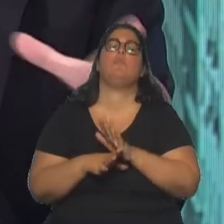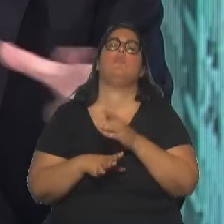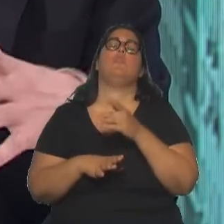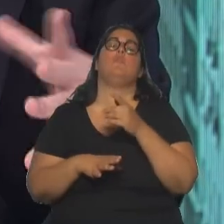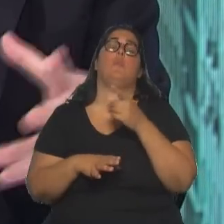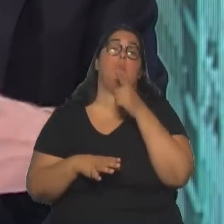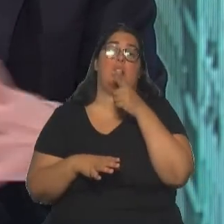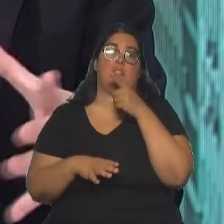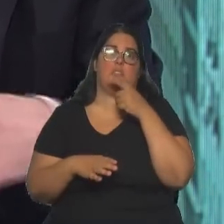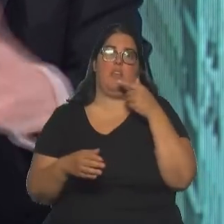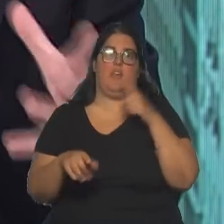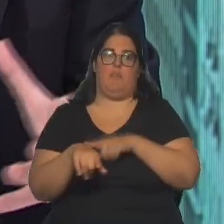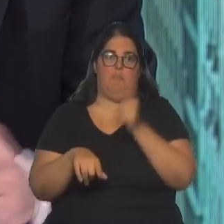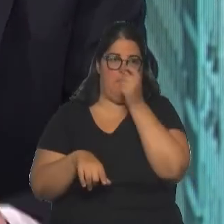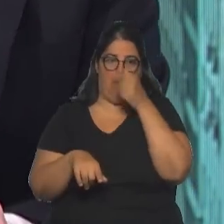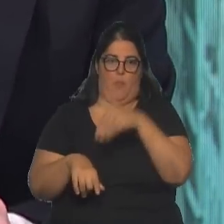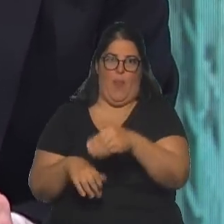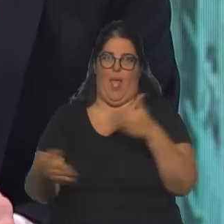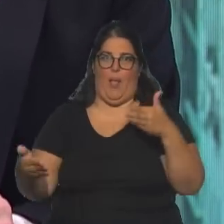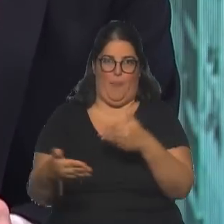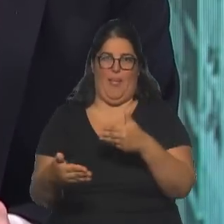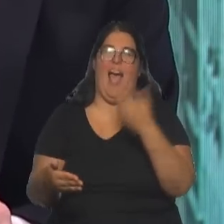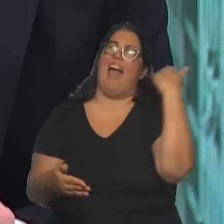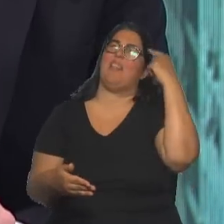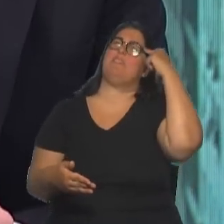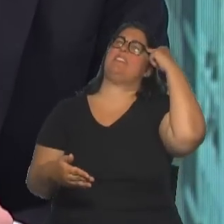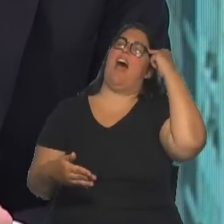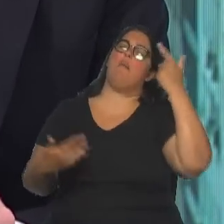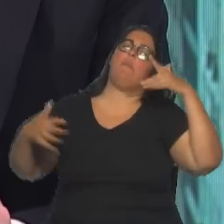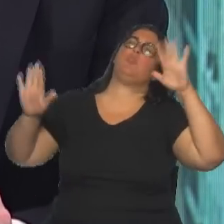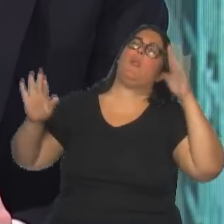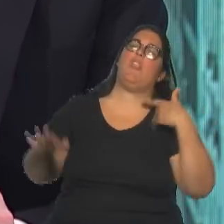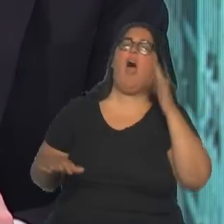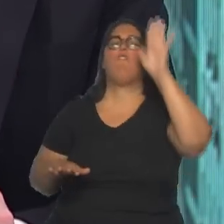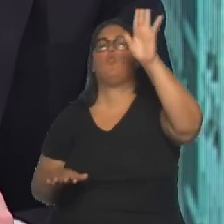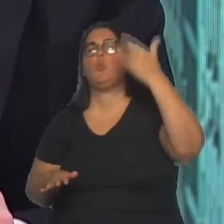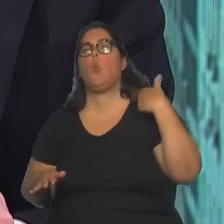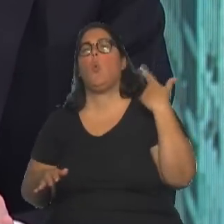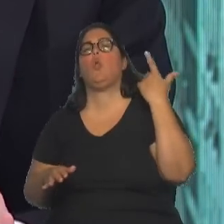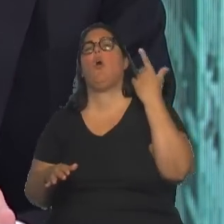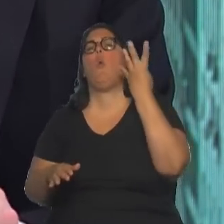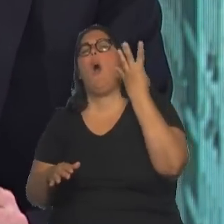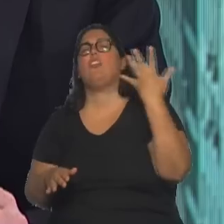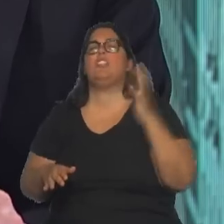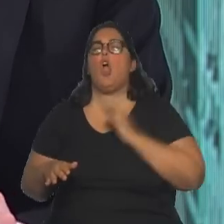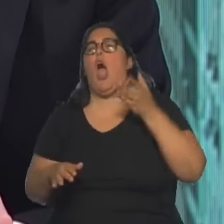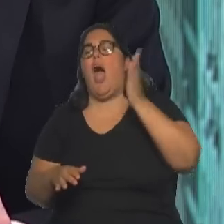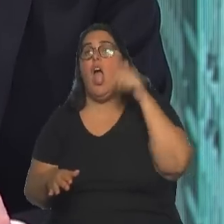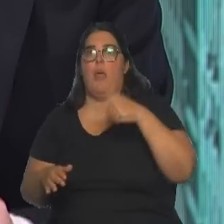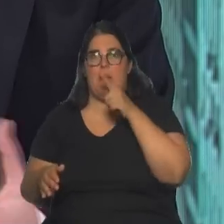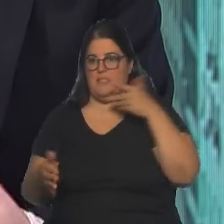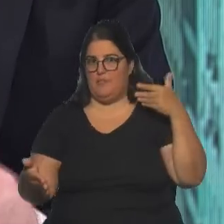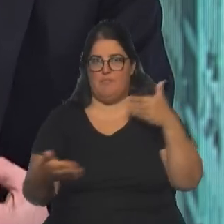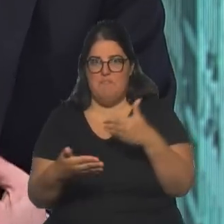preveía, que a priori estaba previsto o se analizaba la posibilidad de un conflicto de aquí recién a 4 o 5 años. ¿En